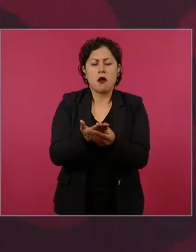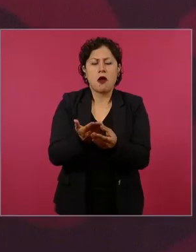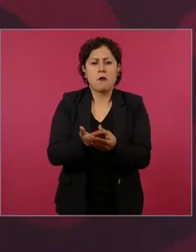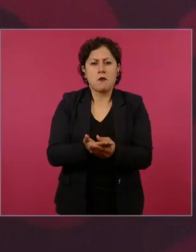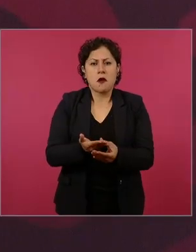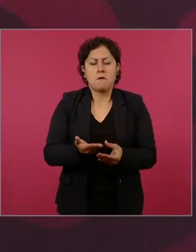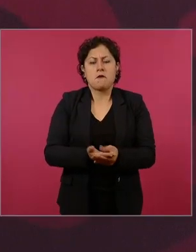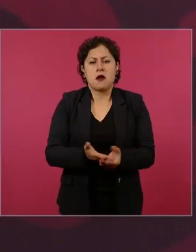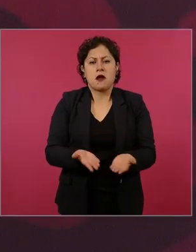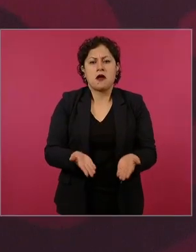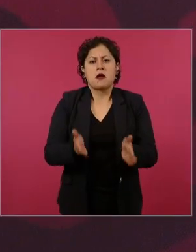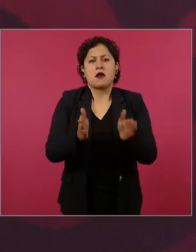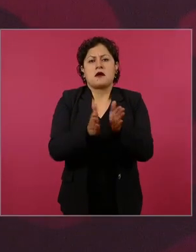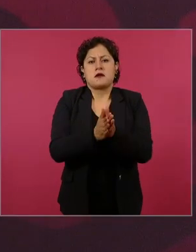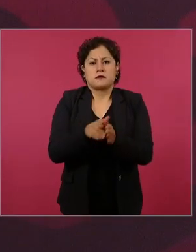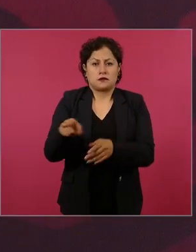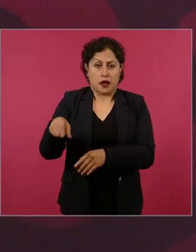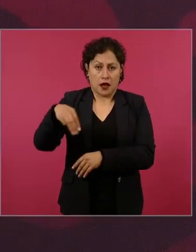pero